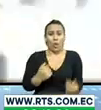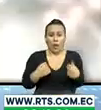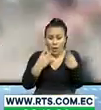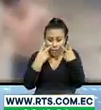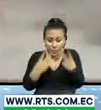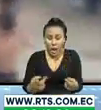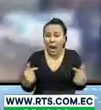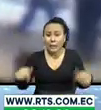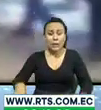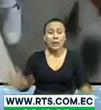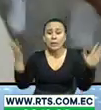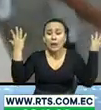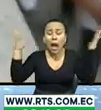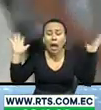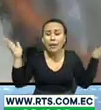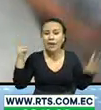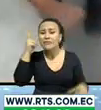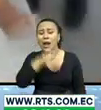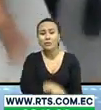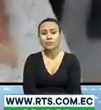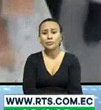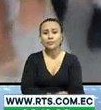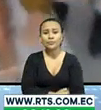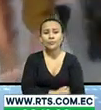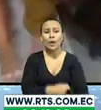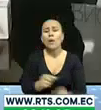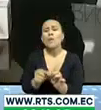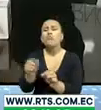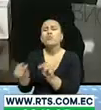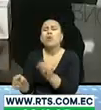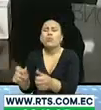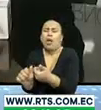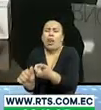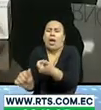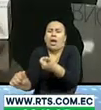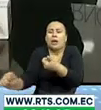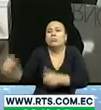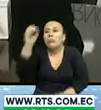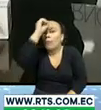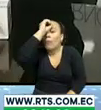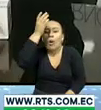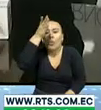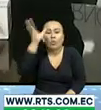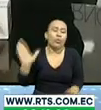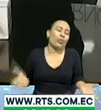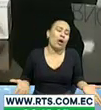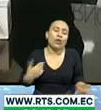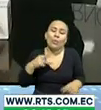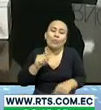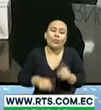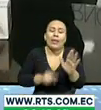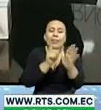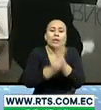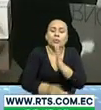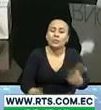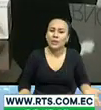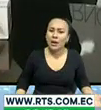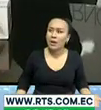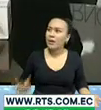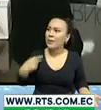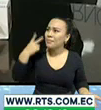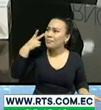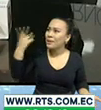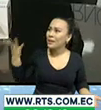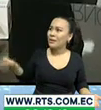se ha conocido. Será en pueblos muy remotos donde la gente no puede denunciar los hechos. Eso quiere